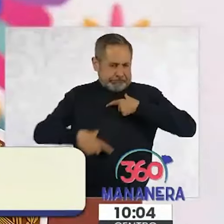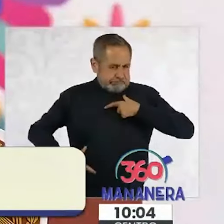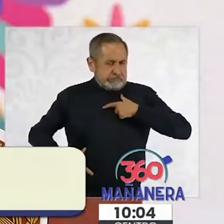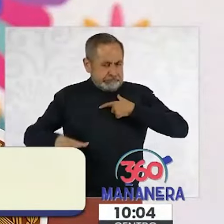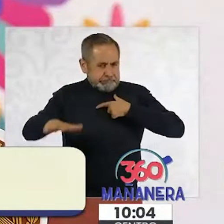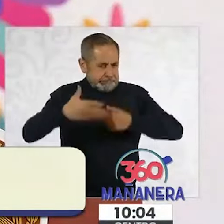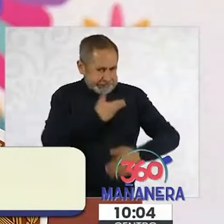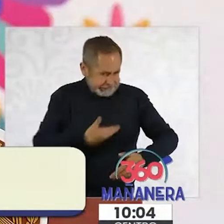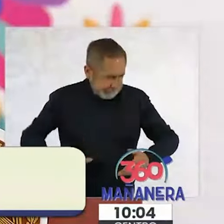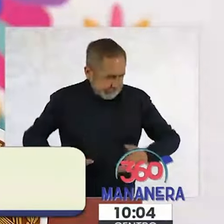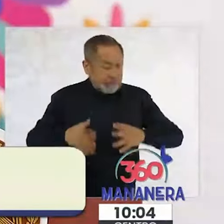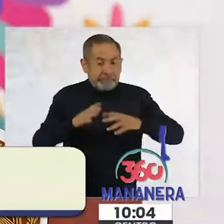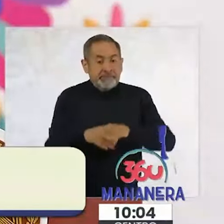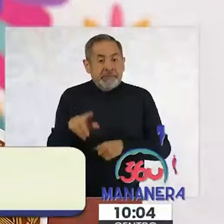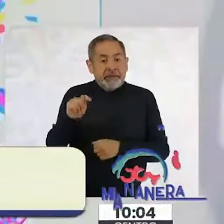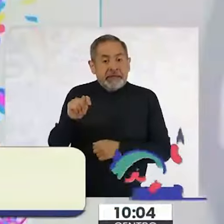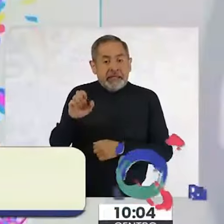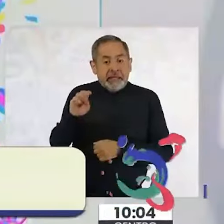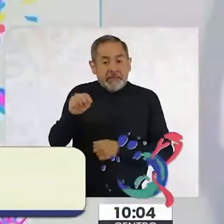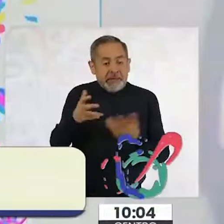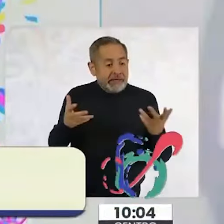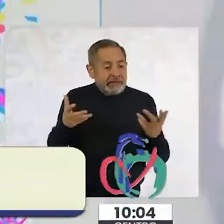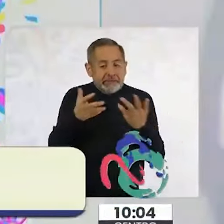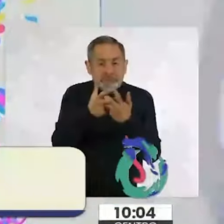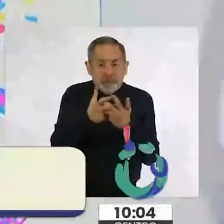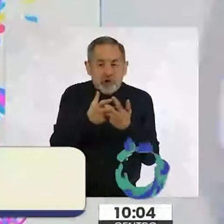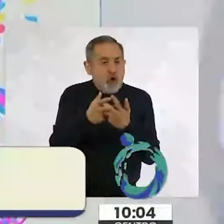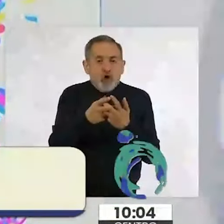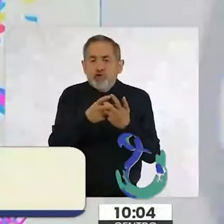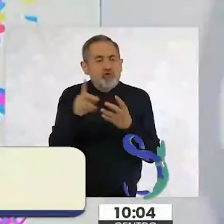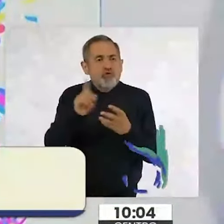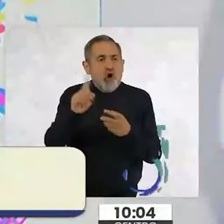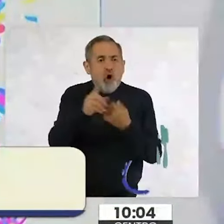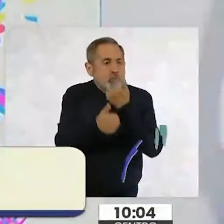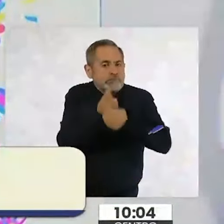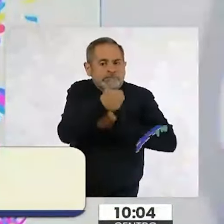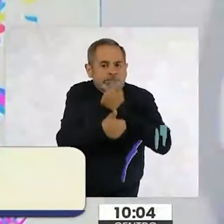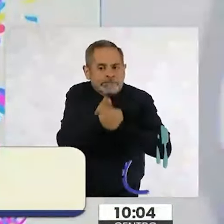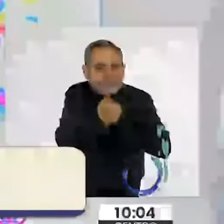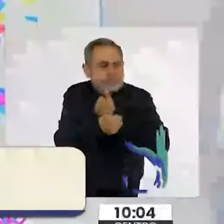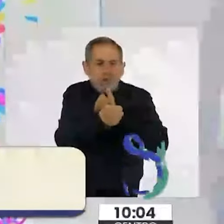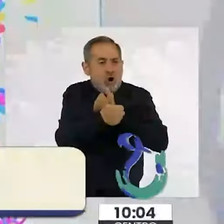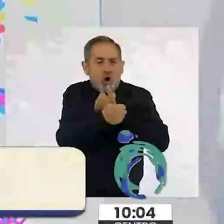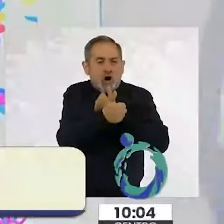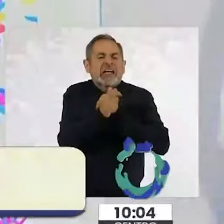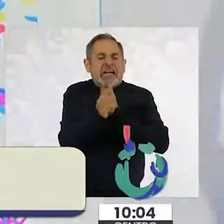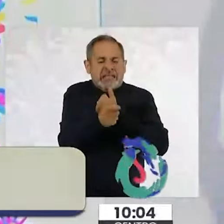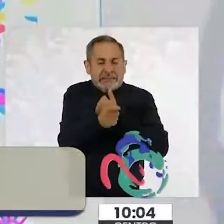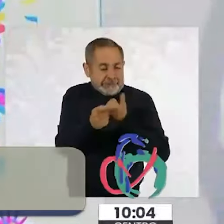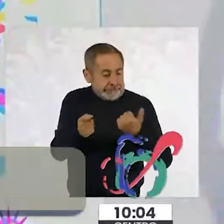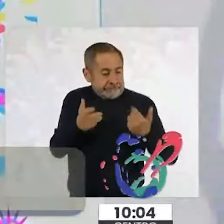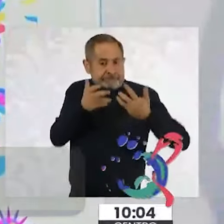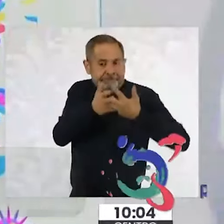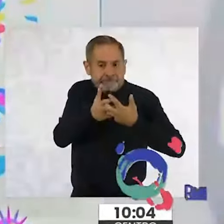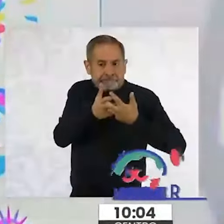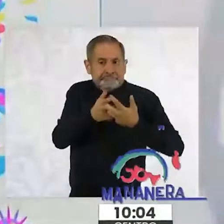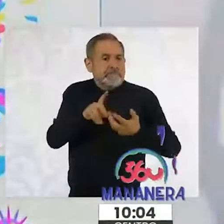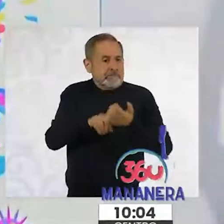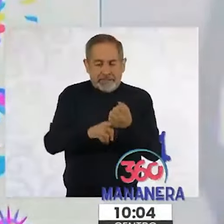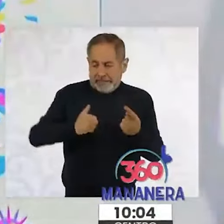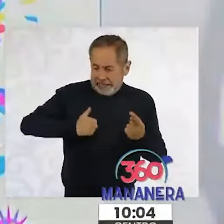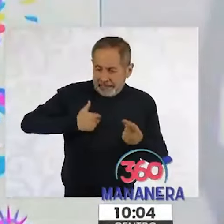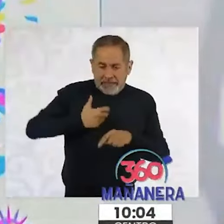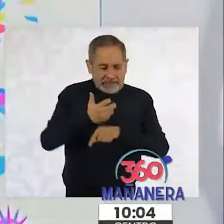tratado nos complementa no hay competencia entre las naciones entre nuestros países sino al